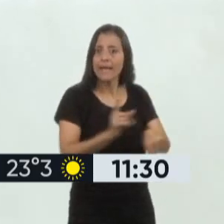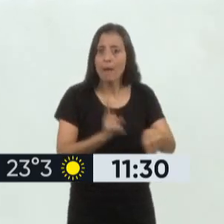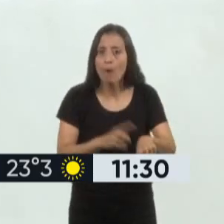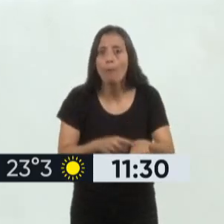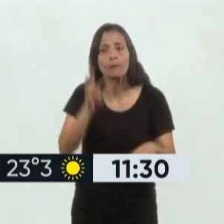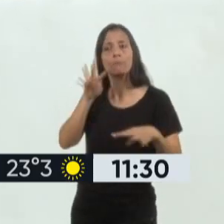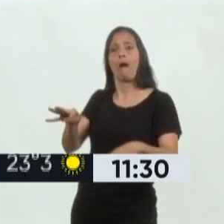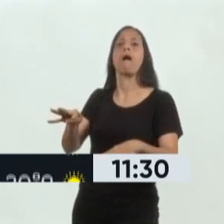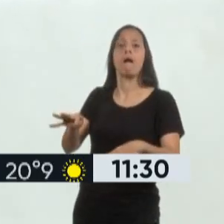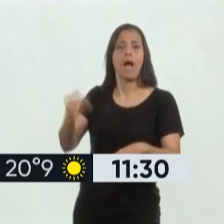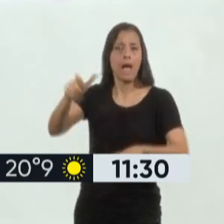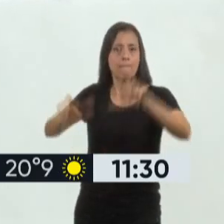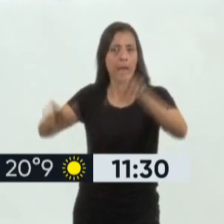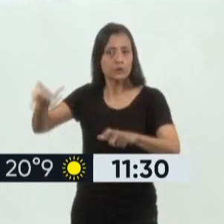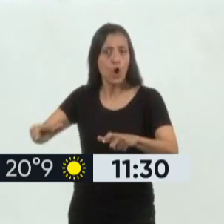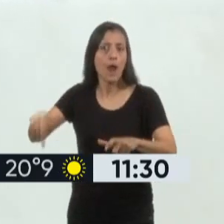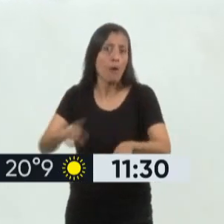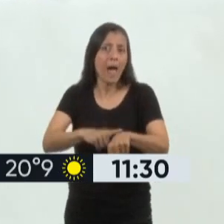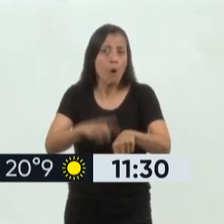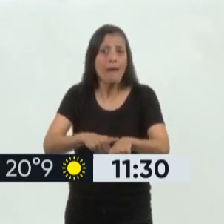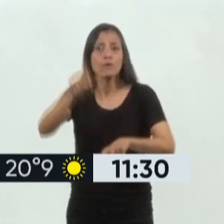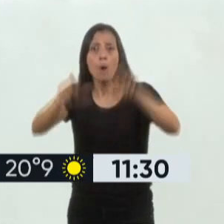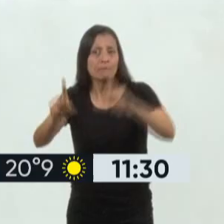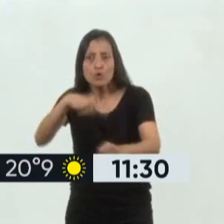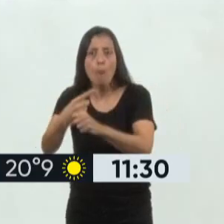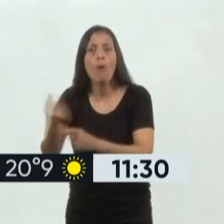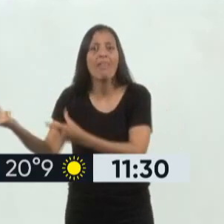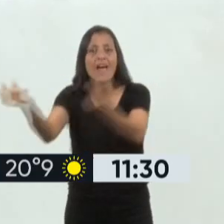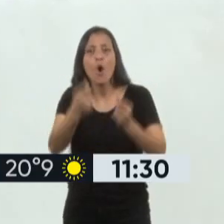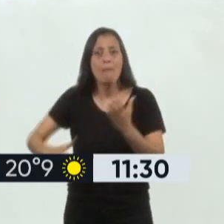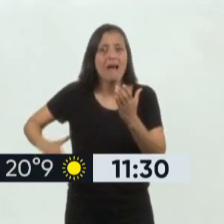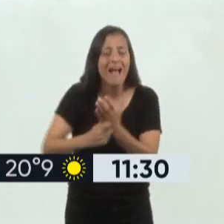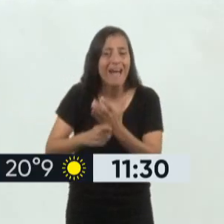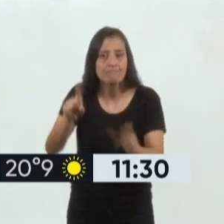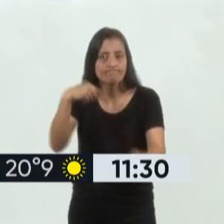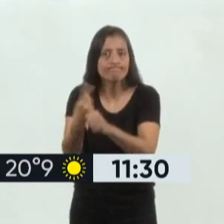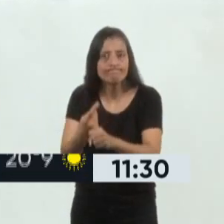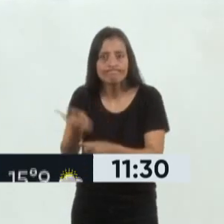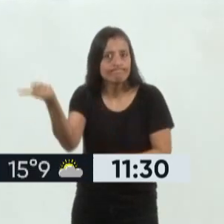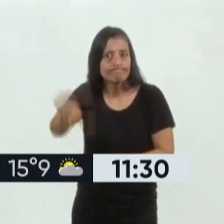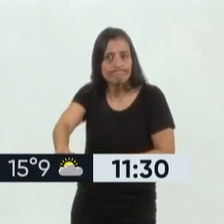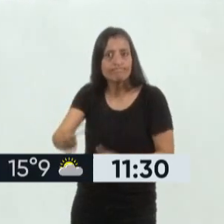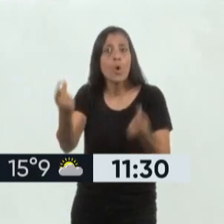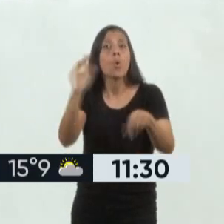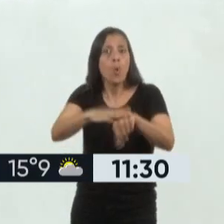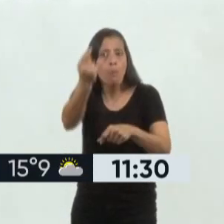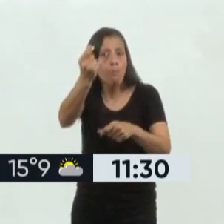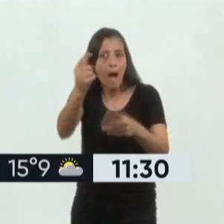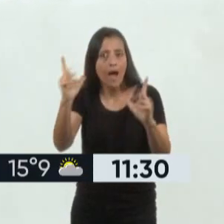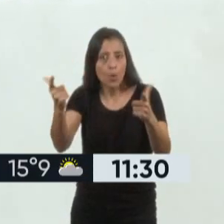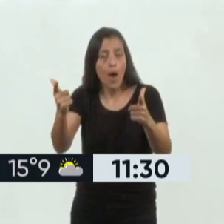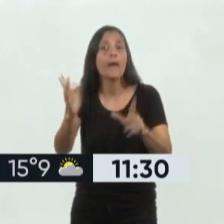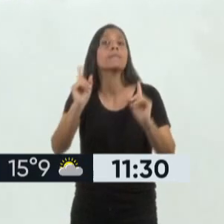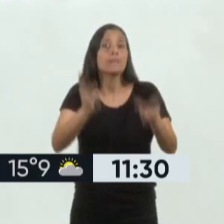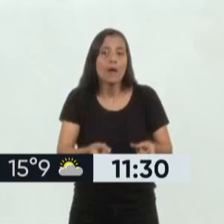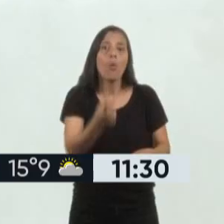resto de la gente, que en estos momentos, de hecho, el consumo de carne es el peor en la República Argentina en muchísimos años. A pesar de que baja el precio, la gente